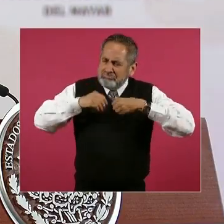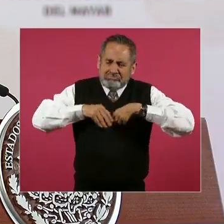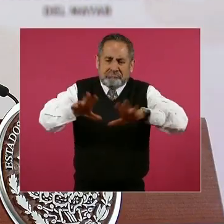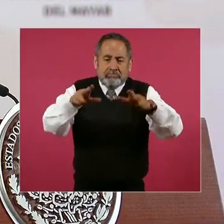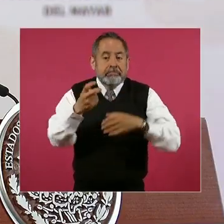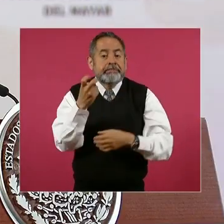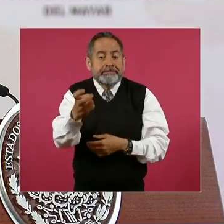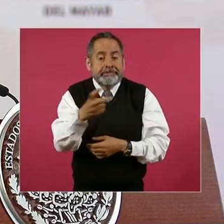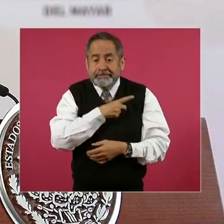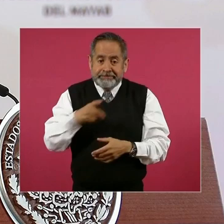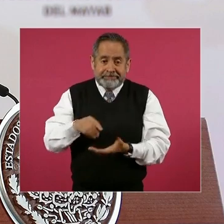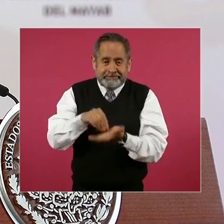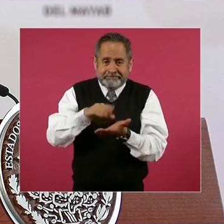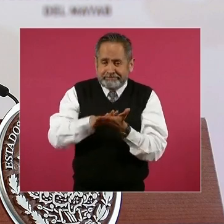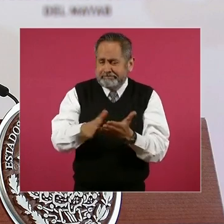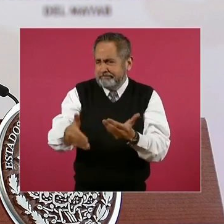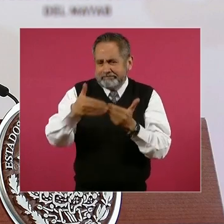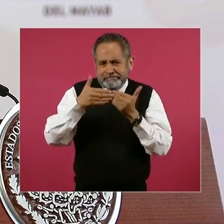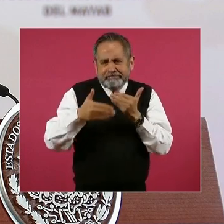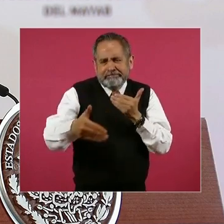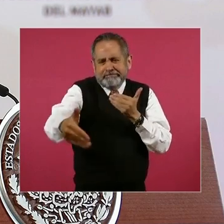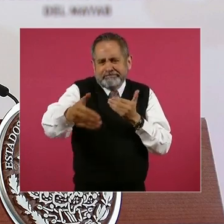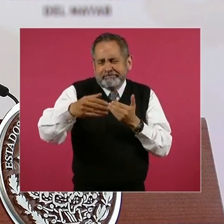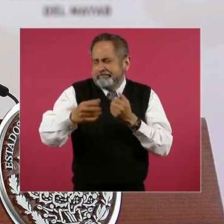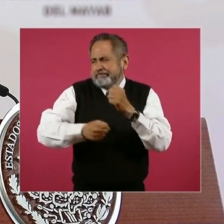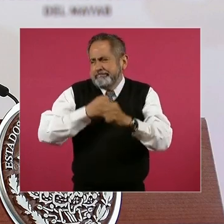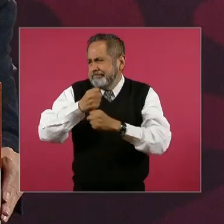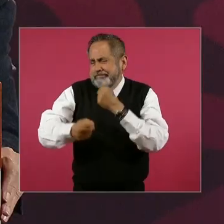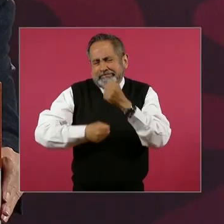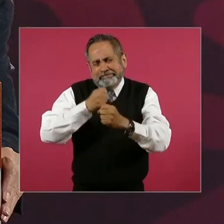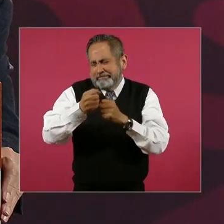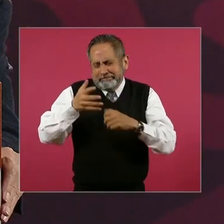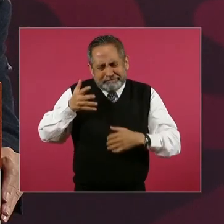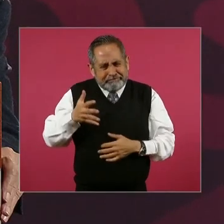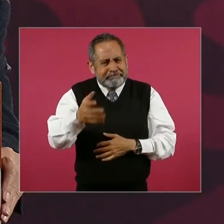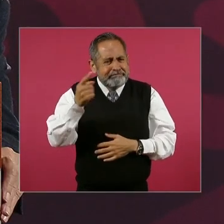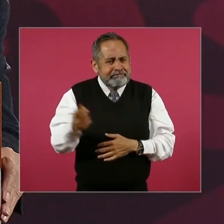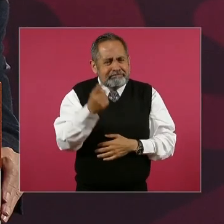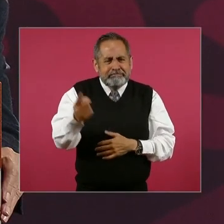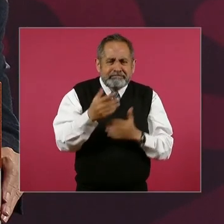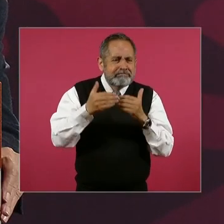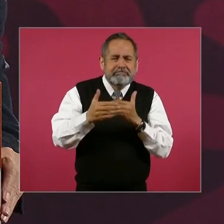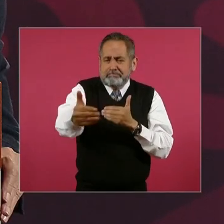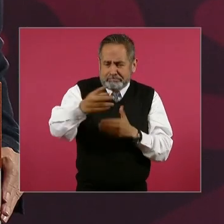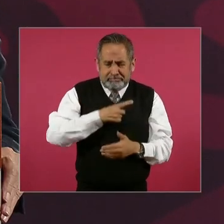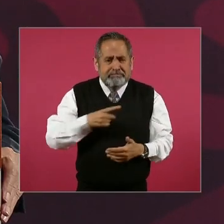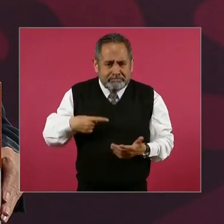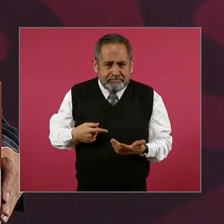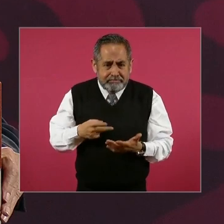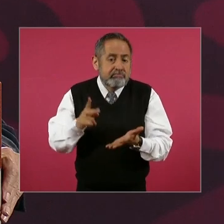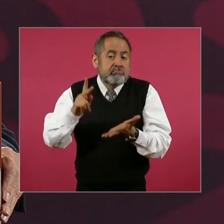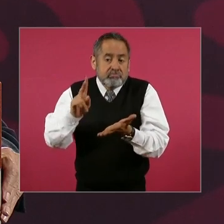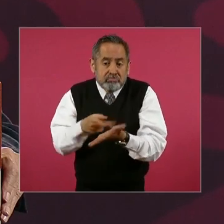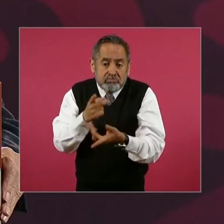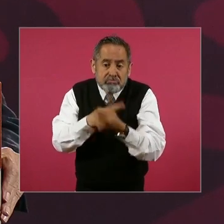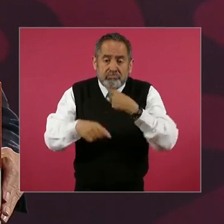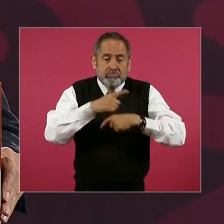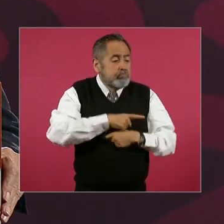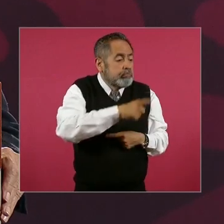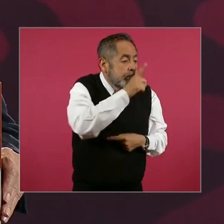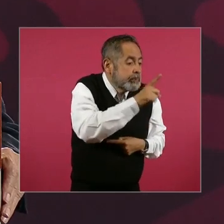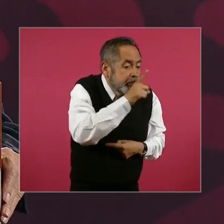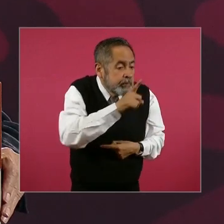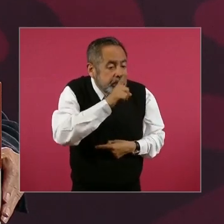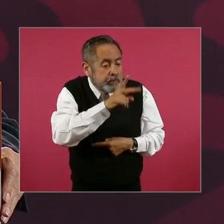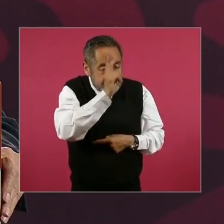ya para lo que es lo que viene hacia adante y no volver nunca a eso pero